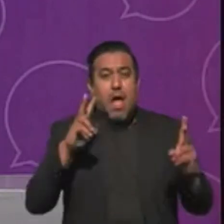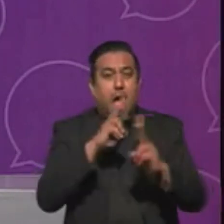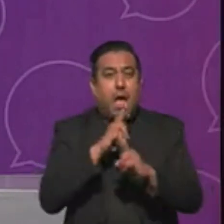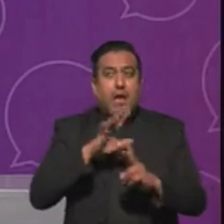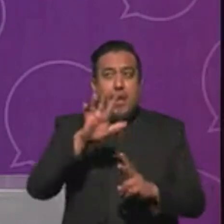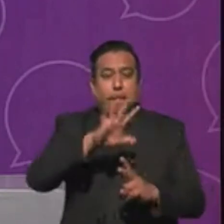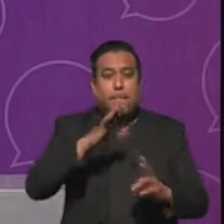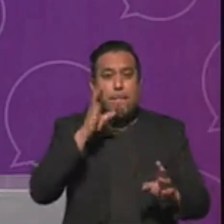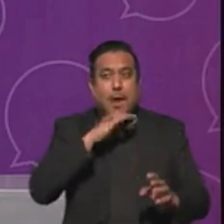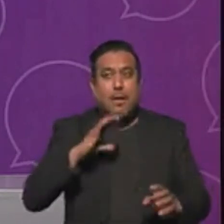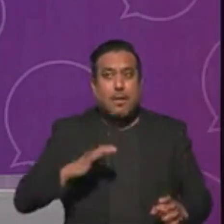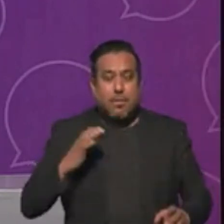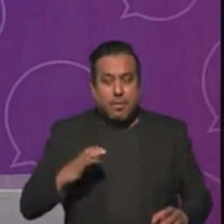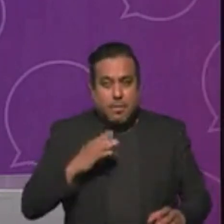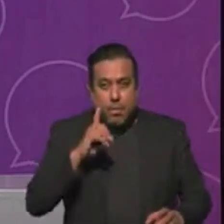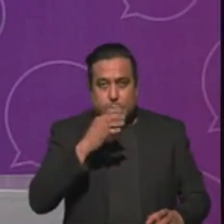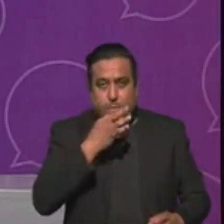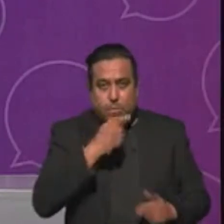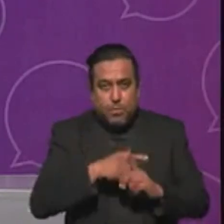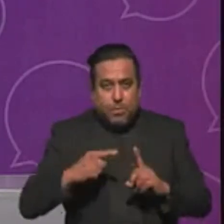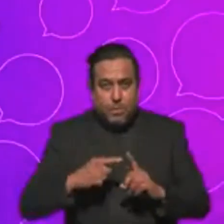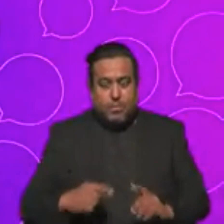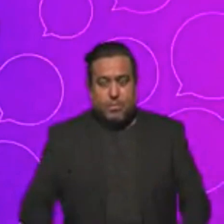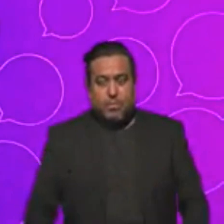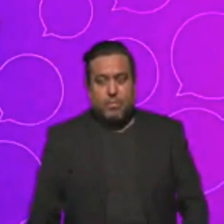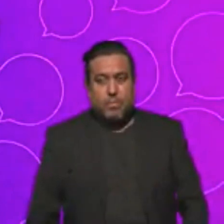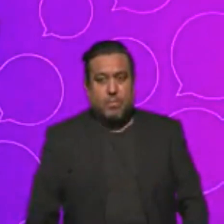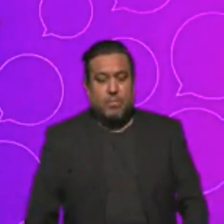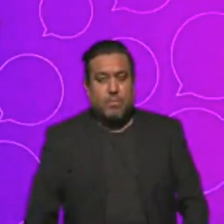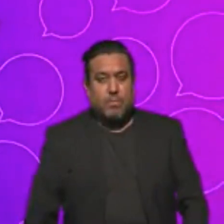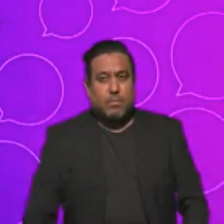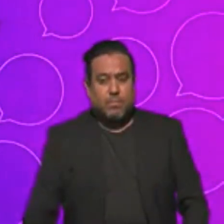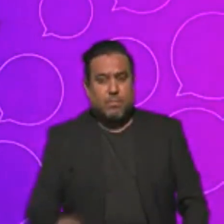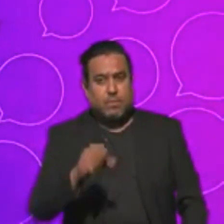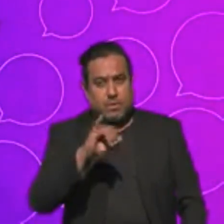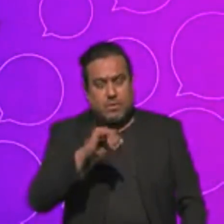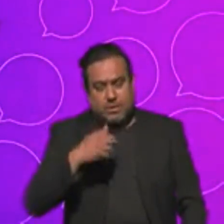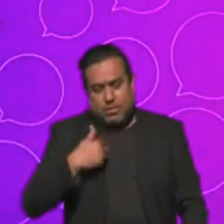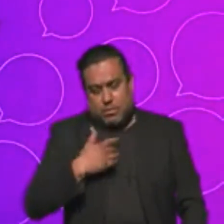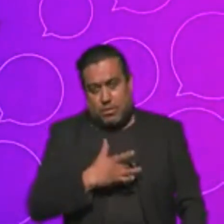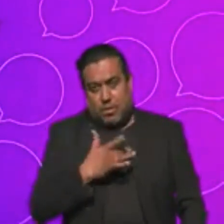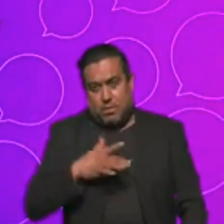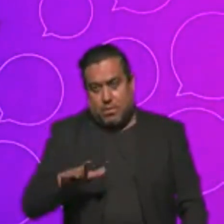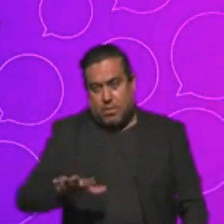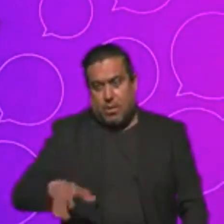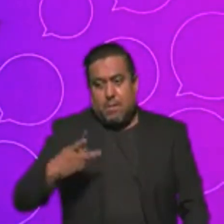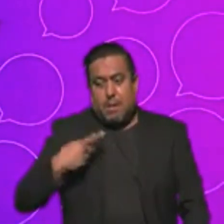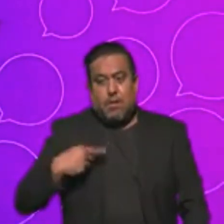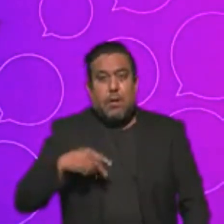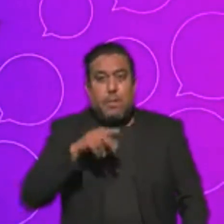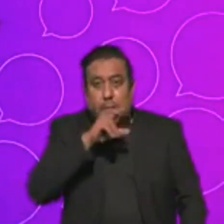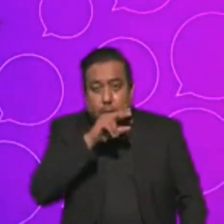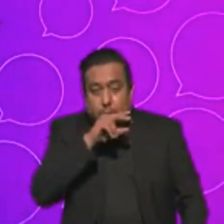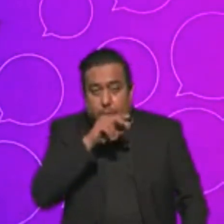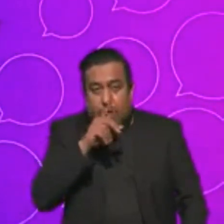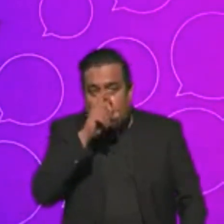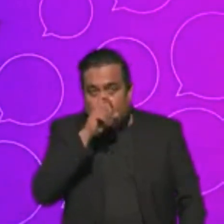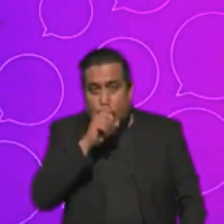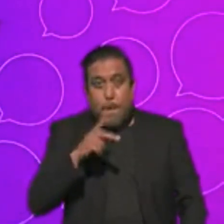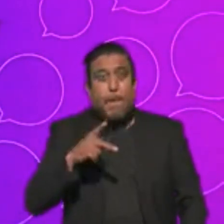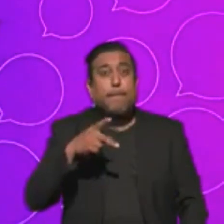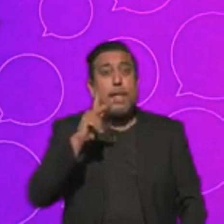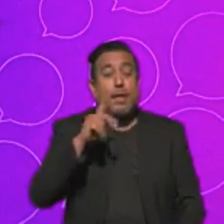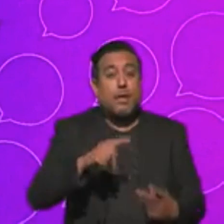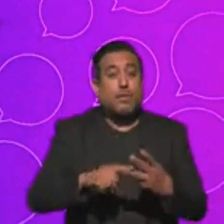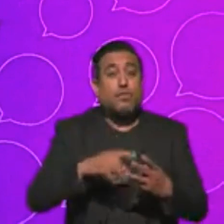mala calidad del aire tiene un minuto y medio candidato bueno Yo entiendo que la preocupación de la ciudadanía sea el olor pero también tenemos problemas bien serios de